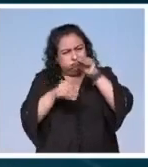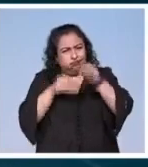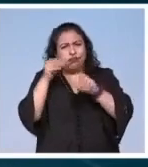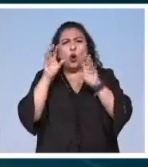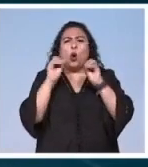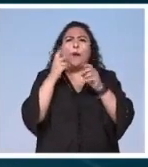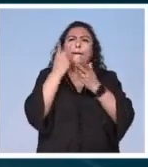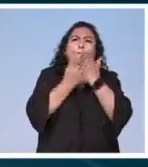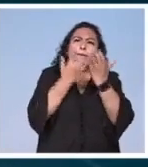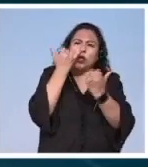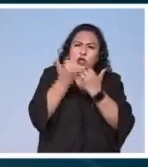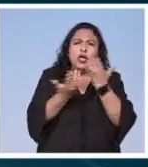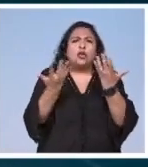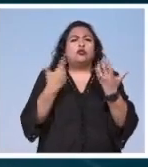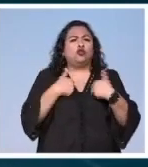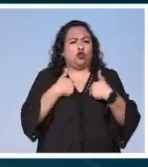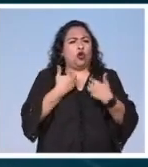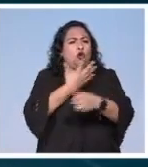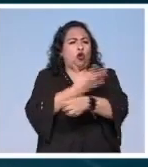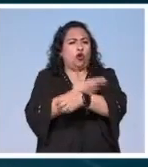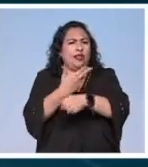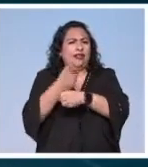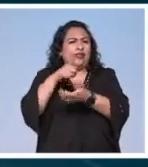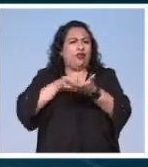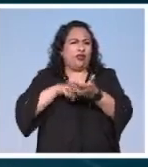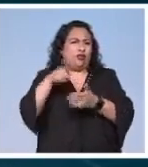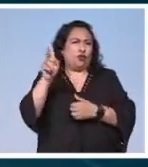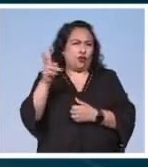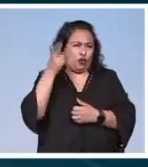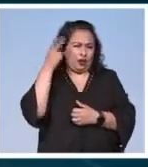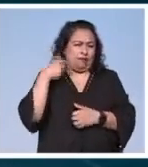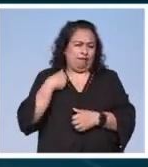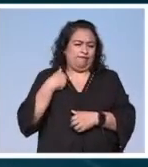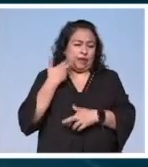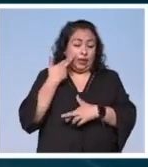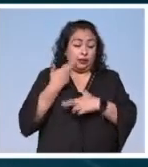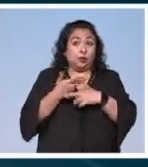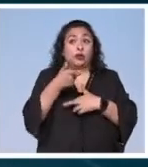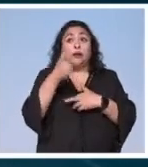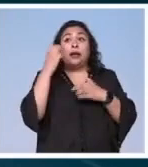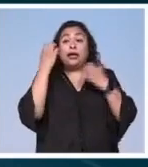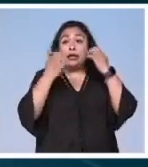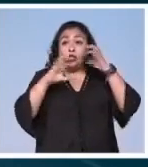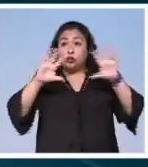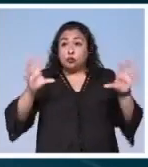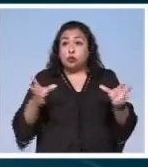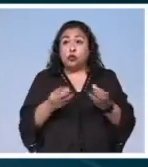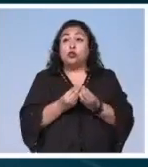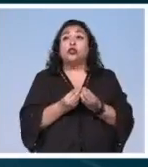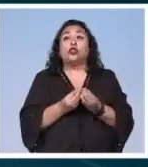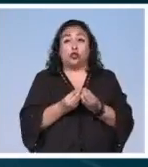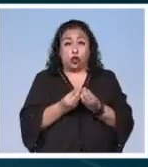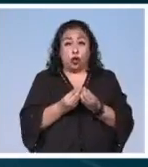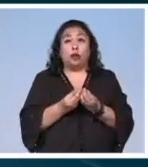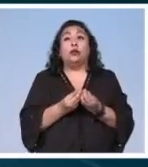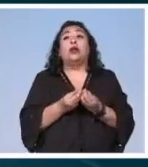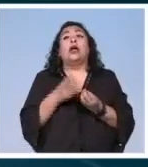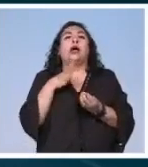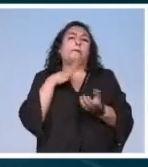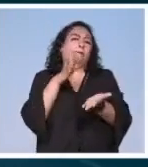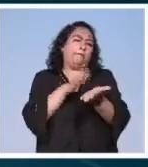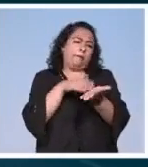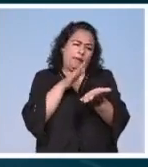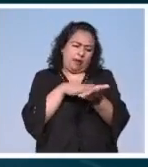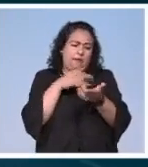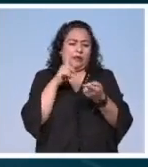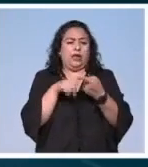los proyectos que coordinó en la UNAM. La exposición está conformada por